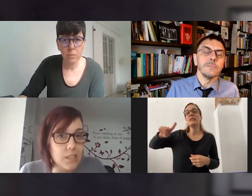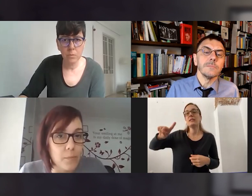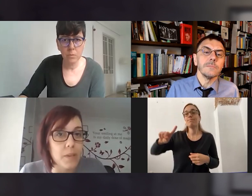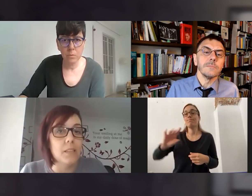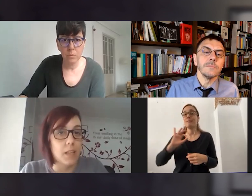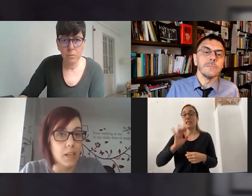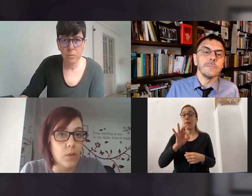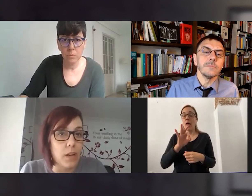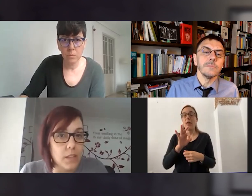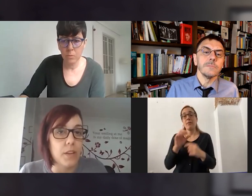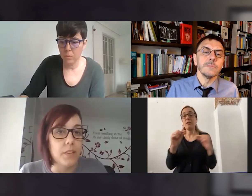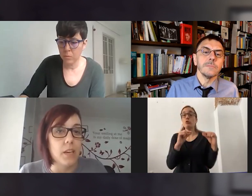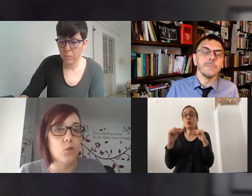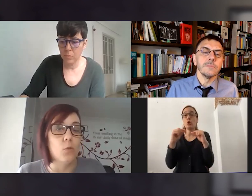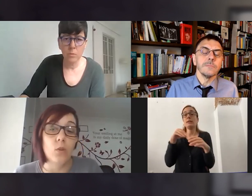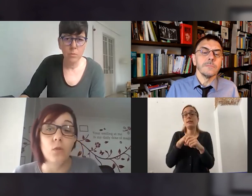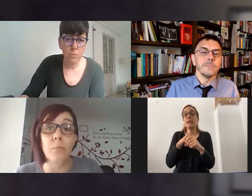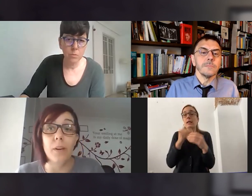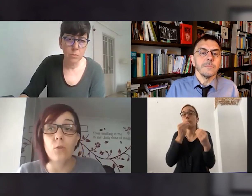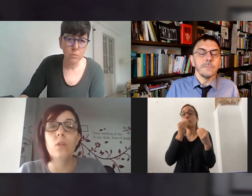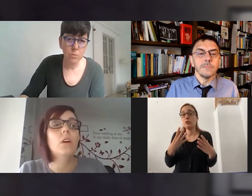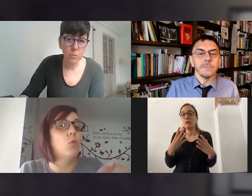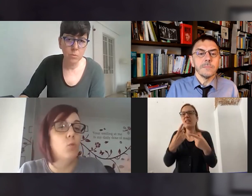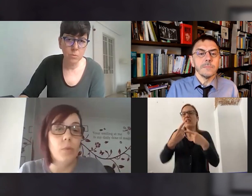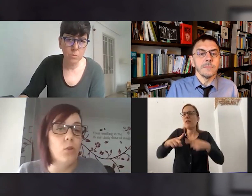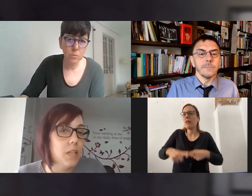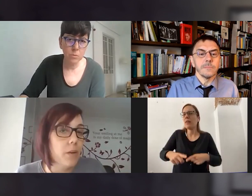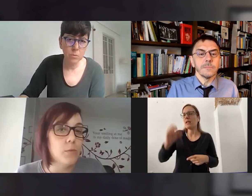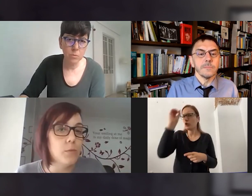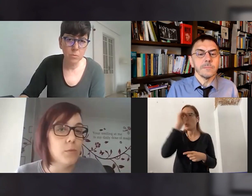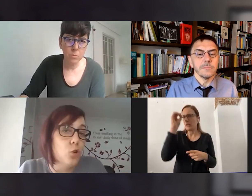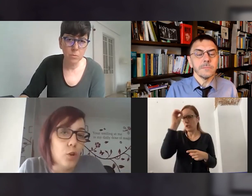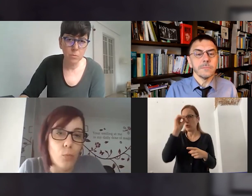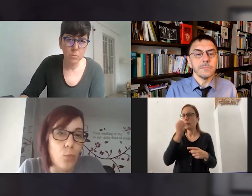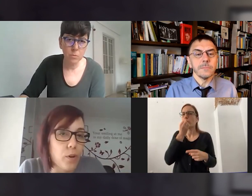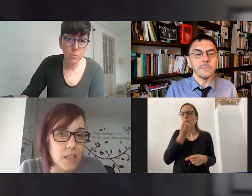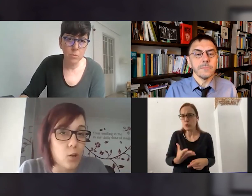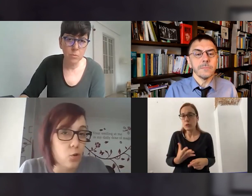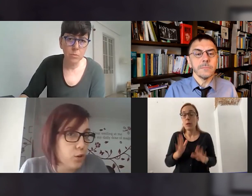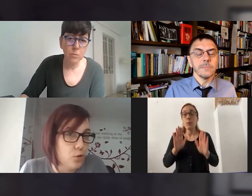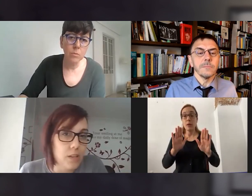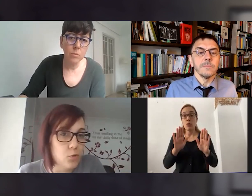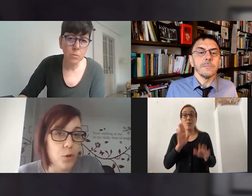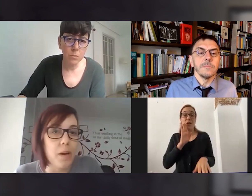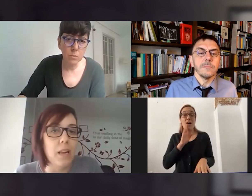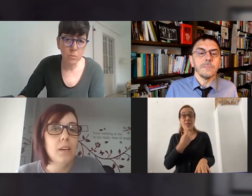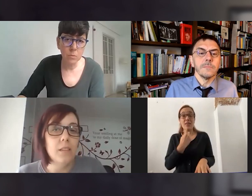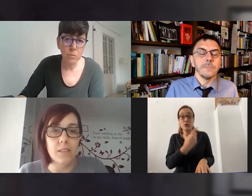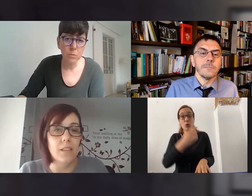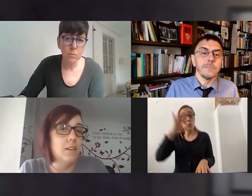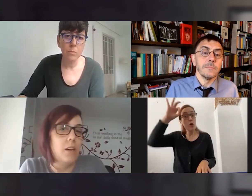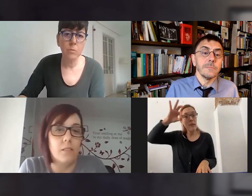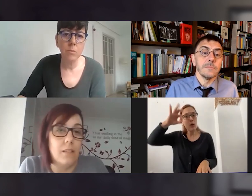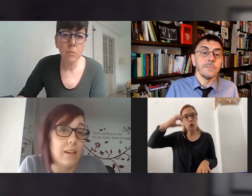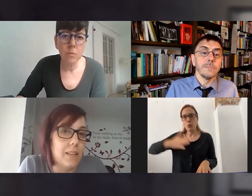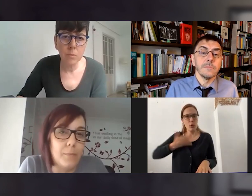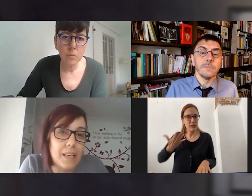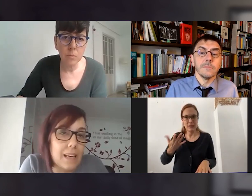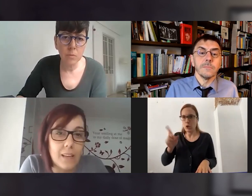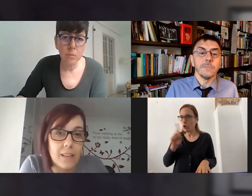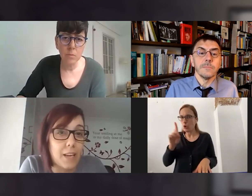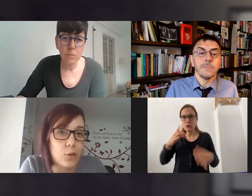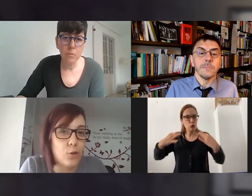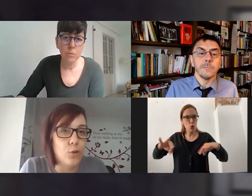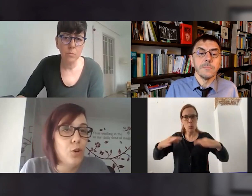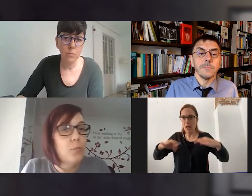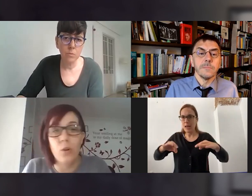creo que están bien tener unas diferencias de opinión, pero como bien comentaba el Monedero, lo que no puede ser y lo que no es normal es que gente